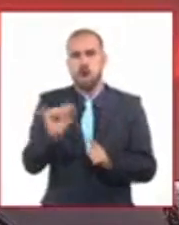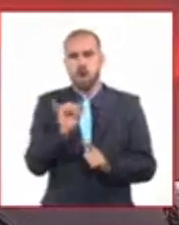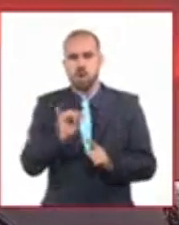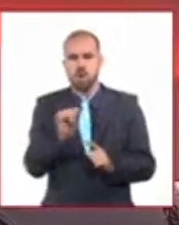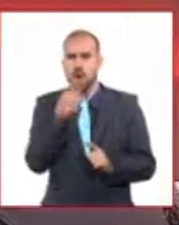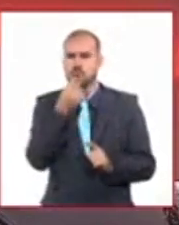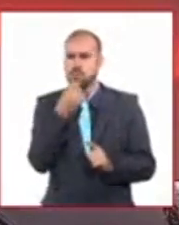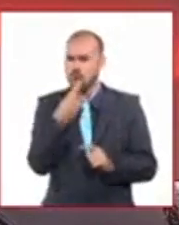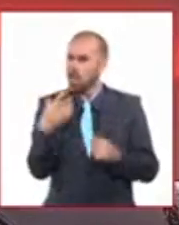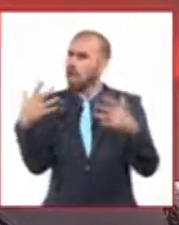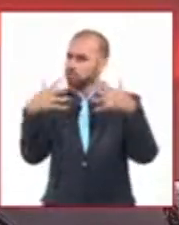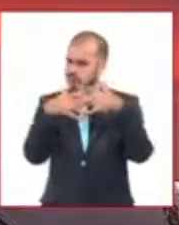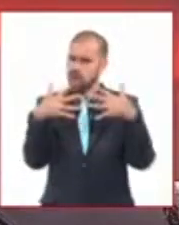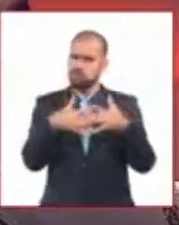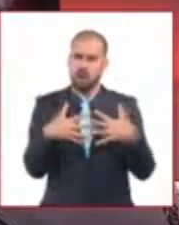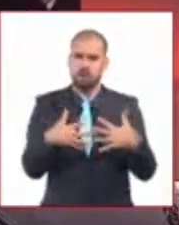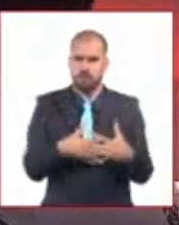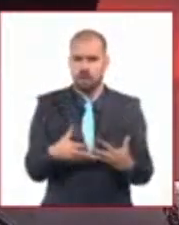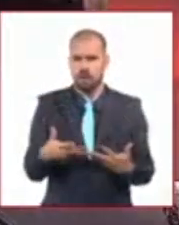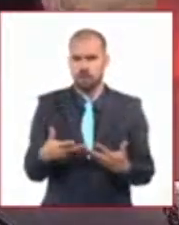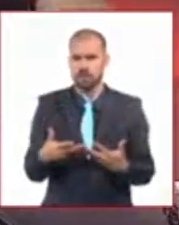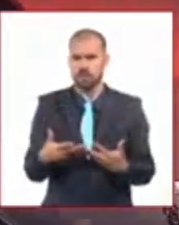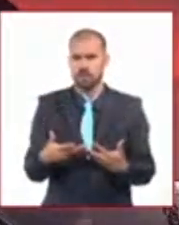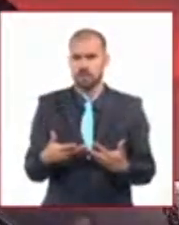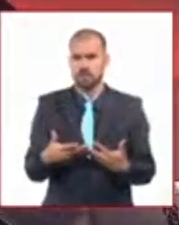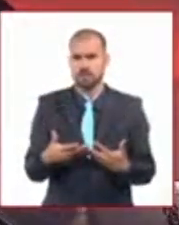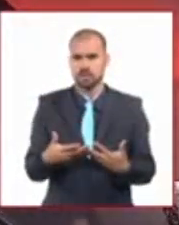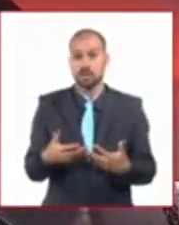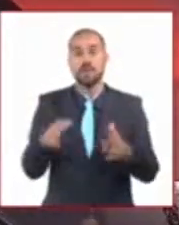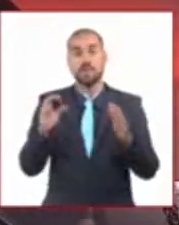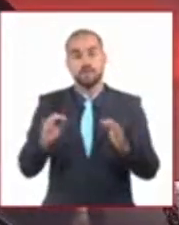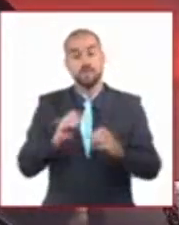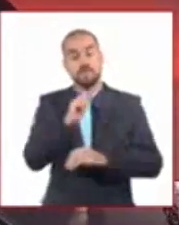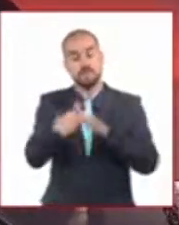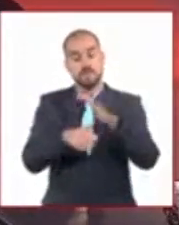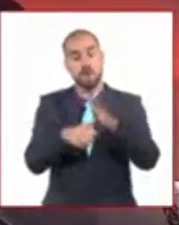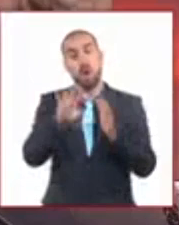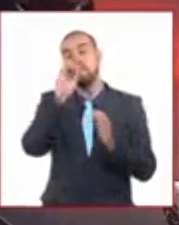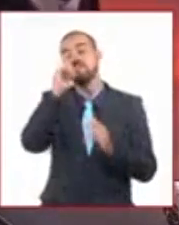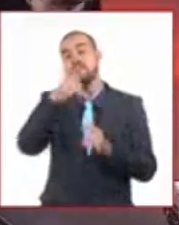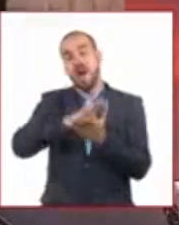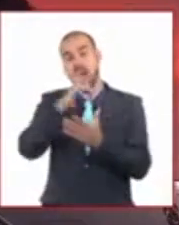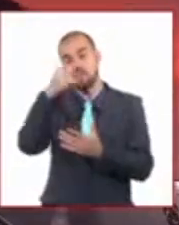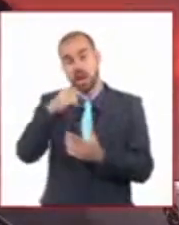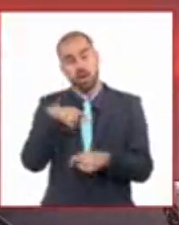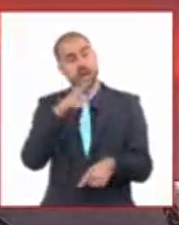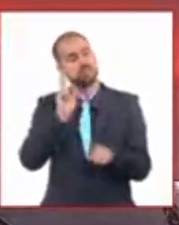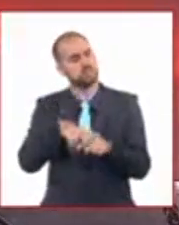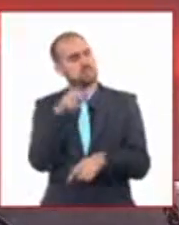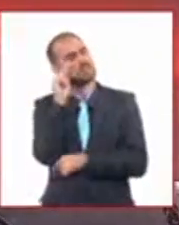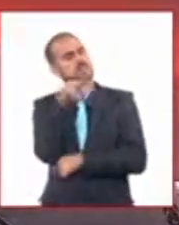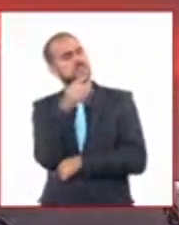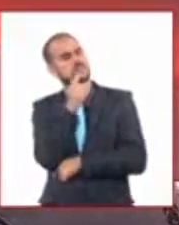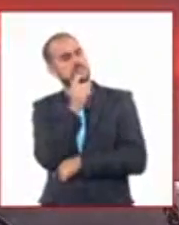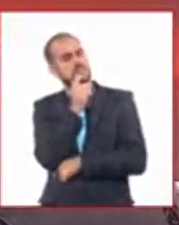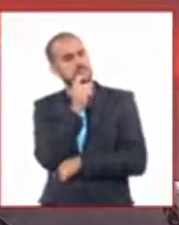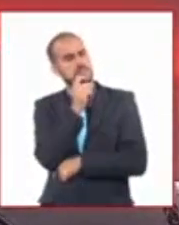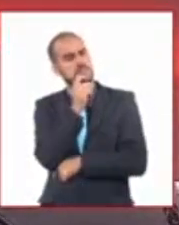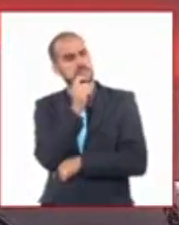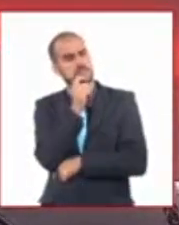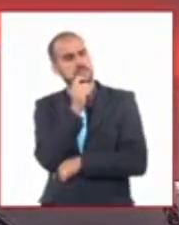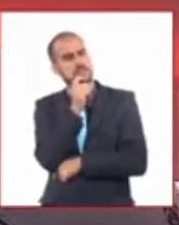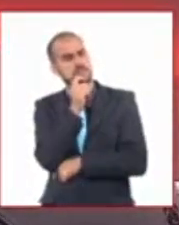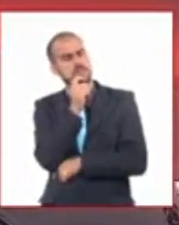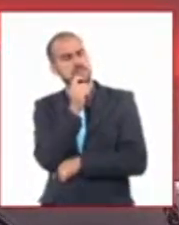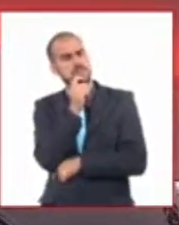pues refiriéndose a eeuu como obama sentado ahí escuchándolo como obama sentado ahí escuchando los momentos ante incluso